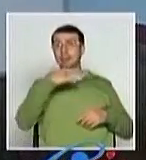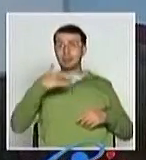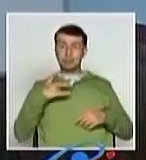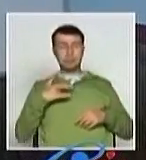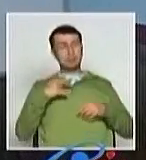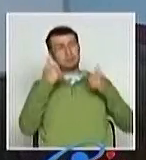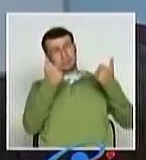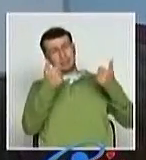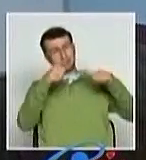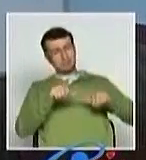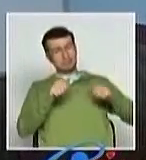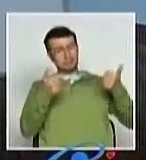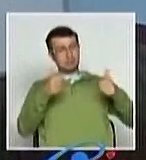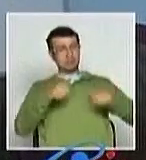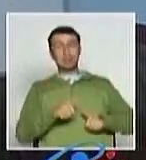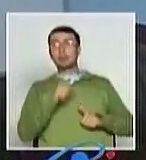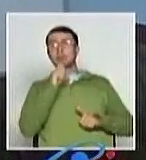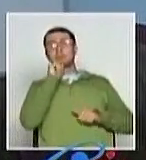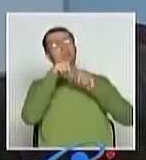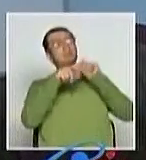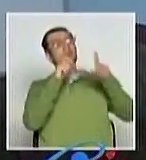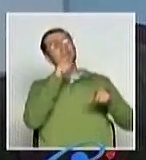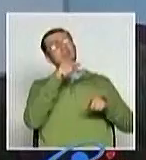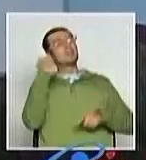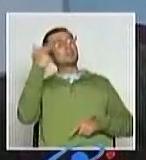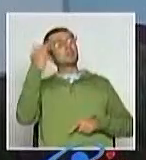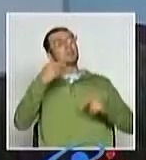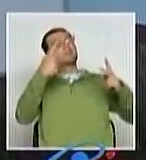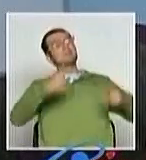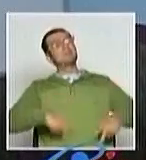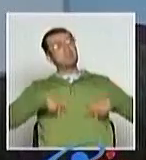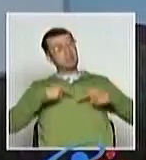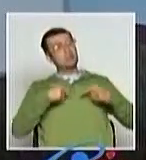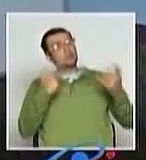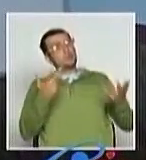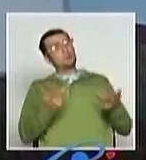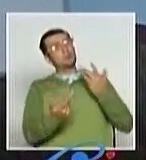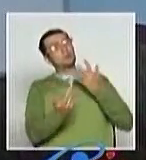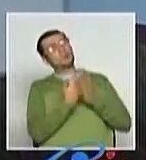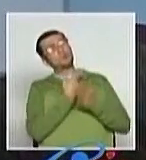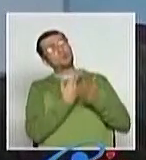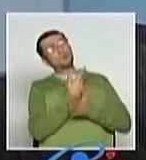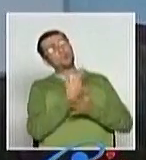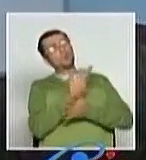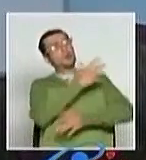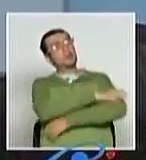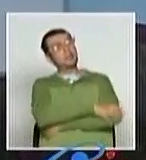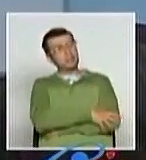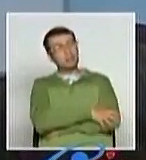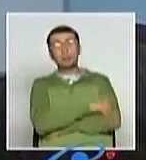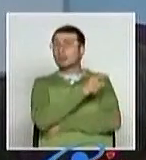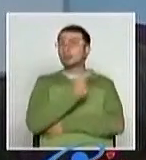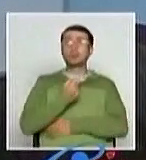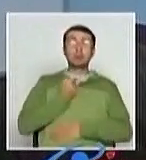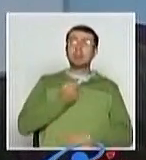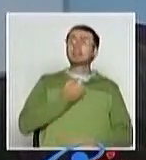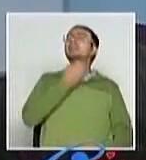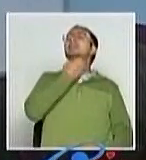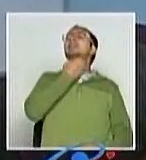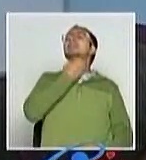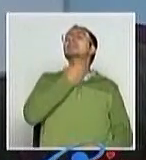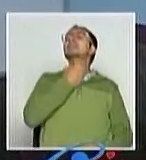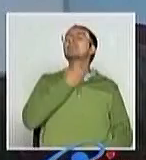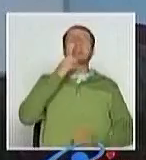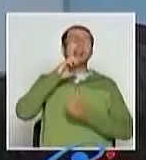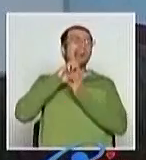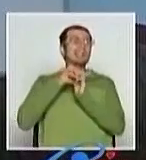comenzamos a preguntar toda esa historia de vida pero ella en su malestar solamente nos hablaba del dolor en la garganta del brusis moo